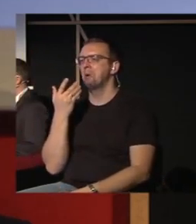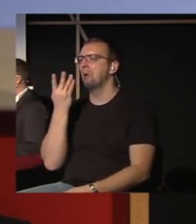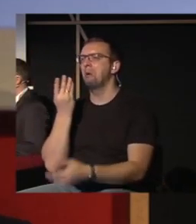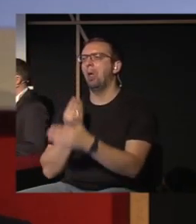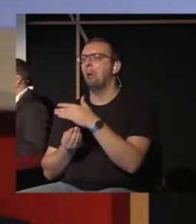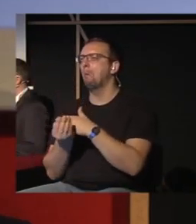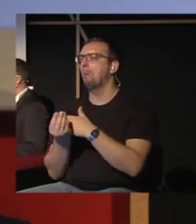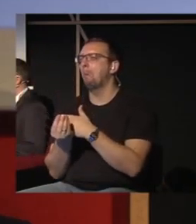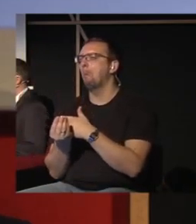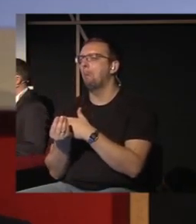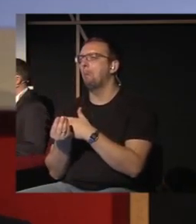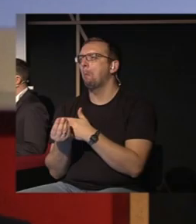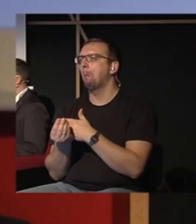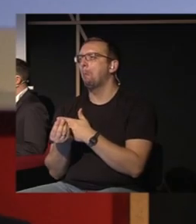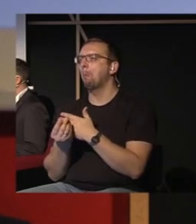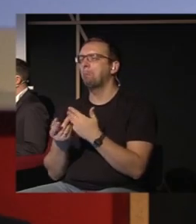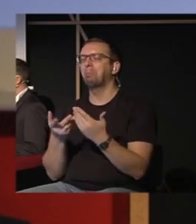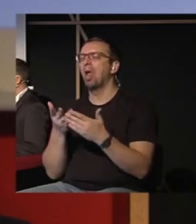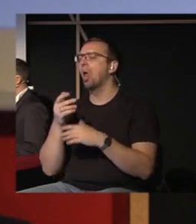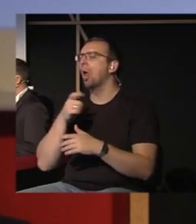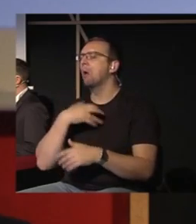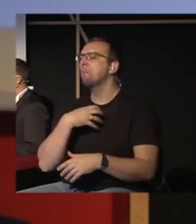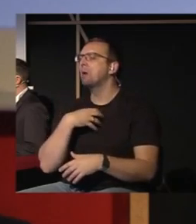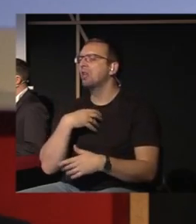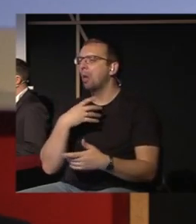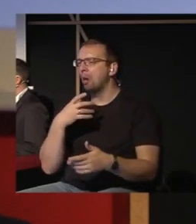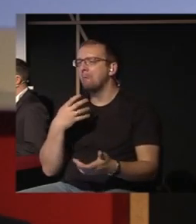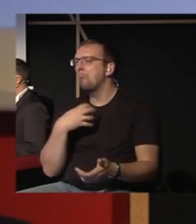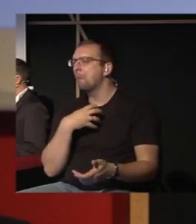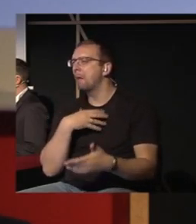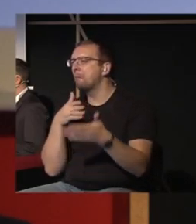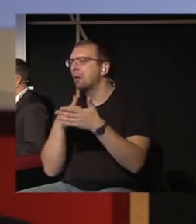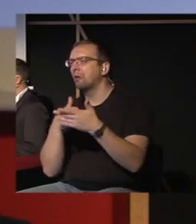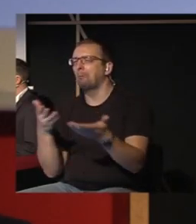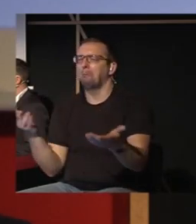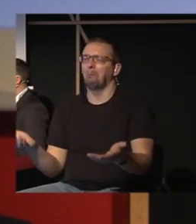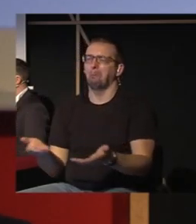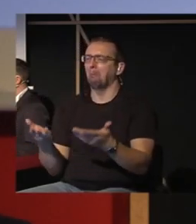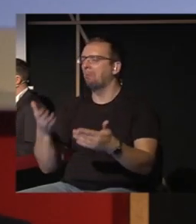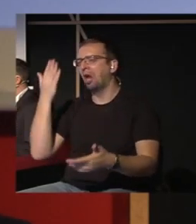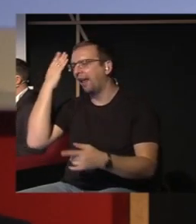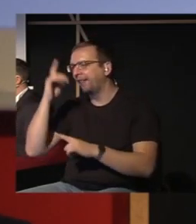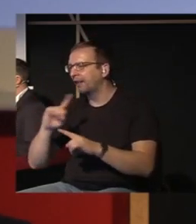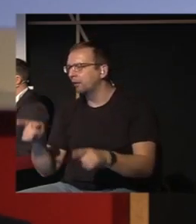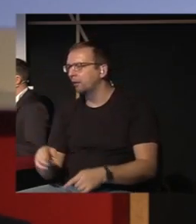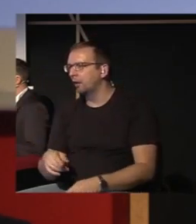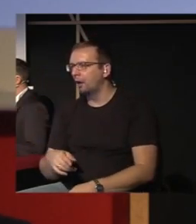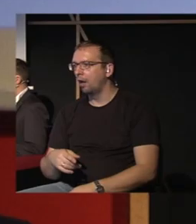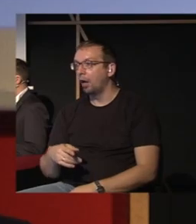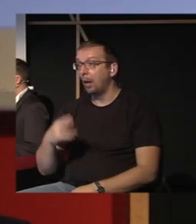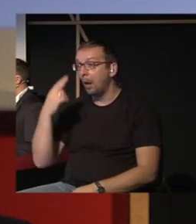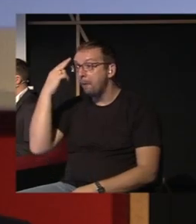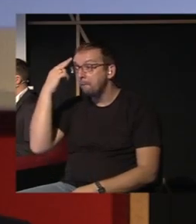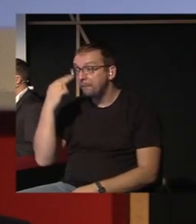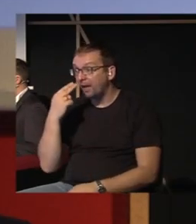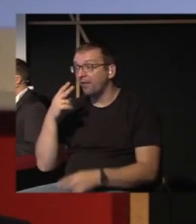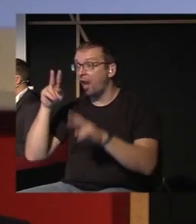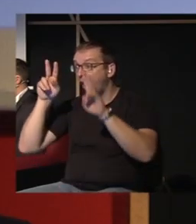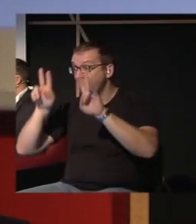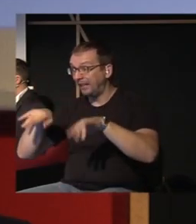ciegos. Pero gracias a la gran receptividad que tuvo nuestro Consejo de Administración, hemos podido hacer todas